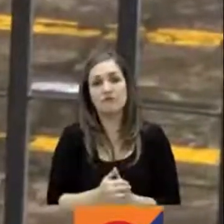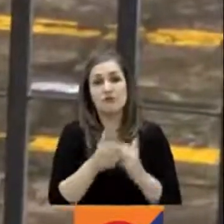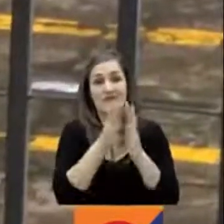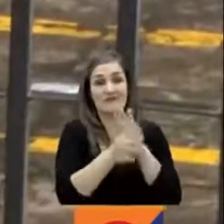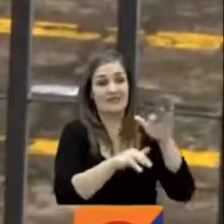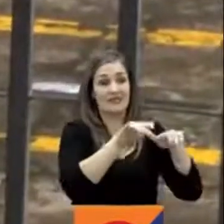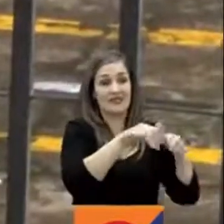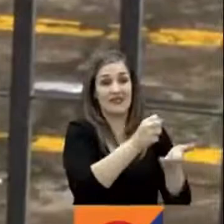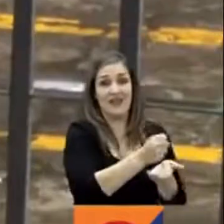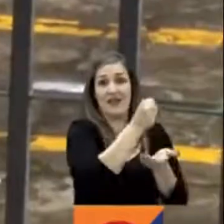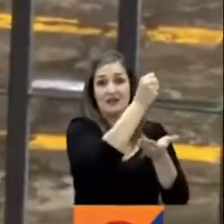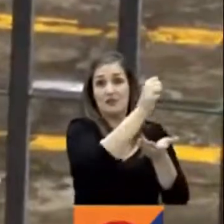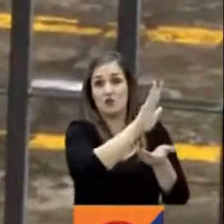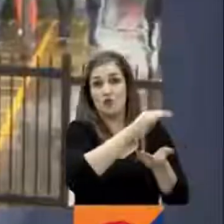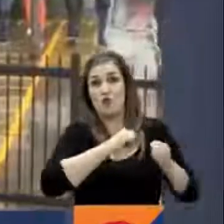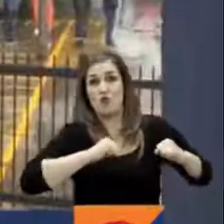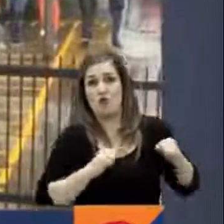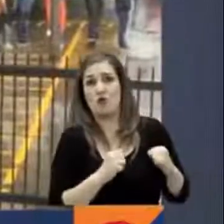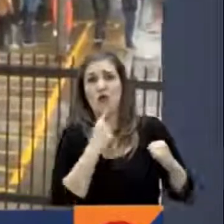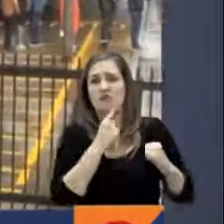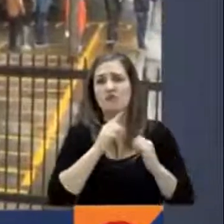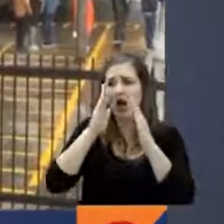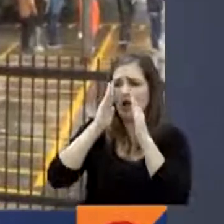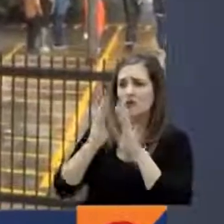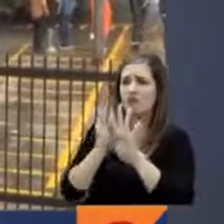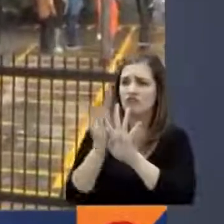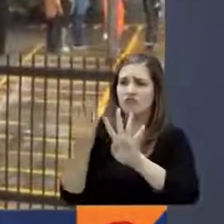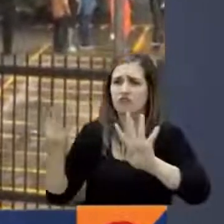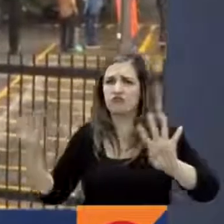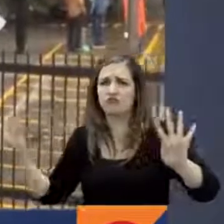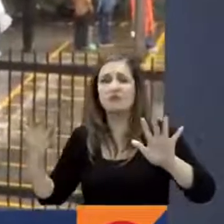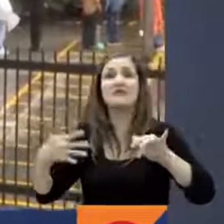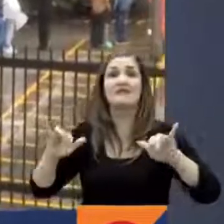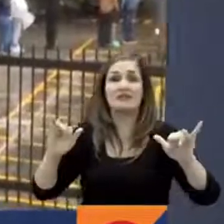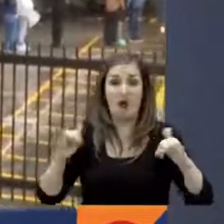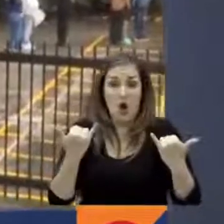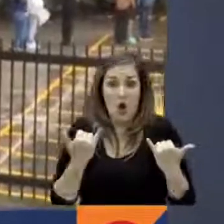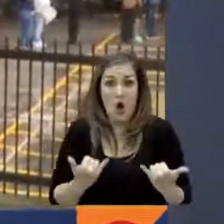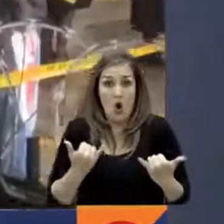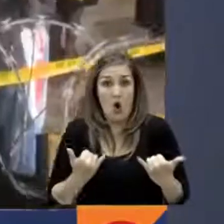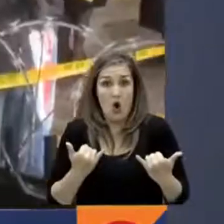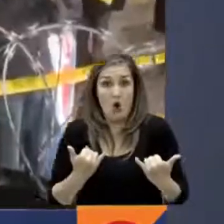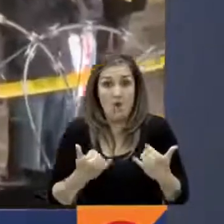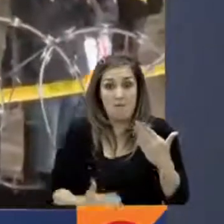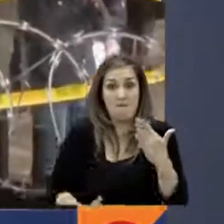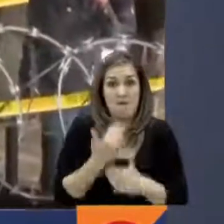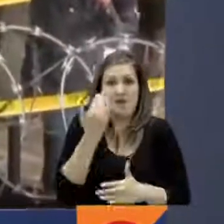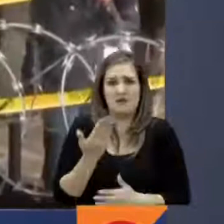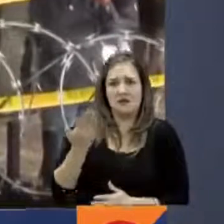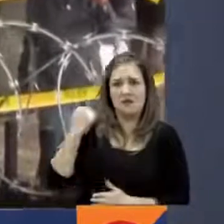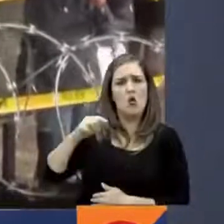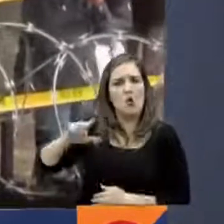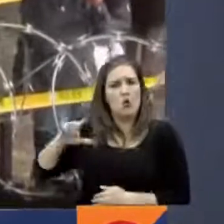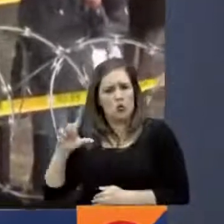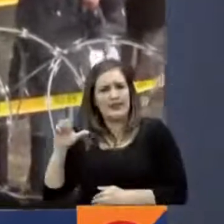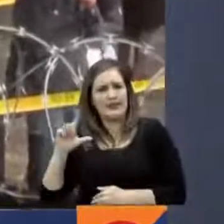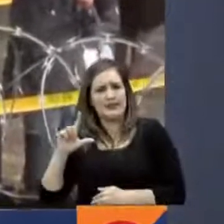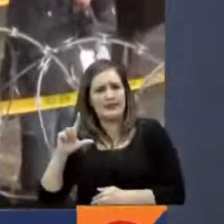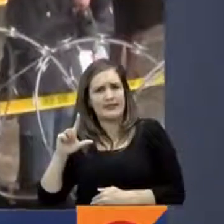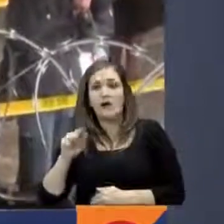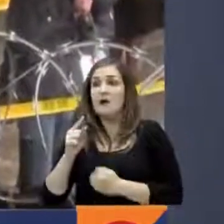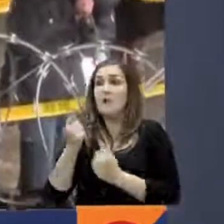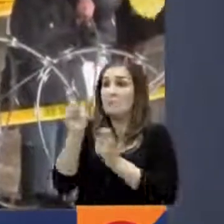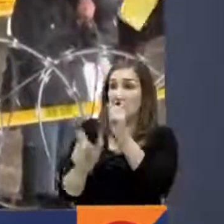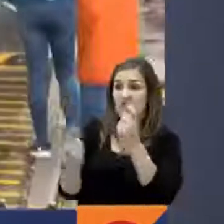la Secretaría de Hacienda que se han atendido luego del plan de choque que fue lanzado este lunes 2.700 contribuyentes